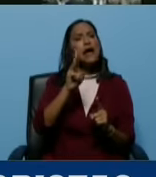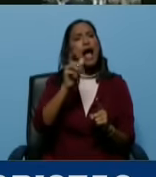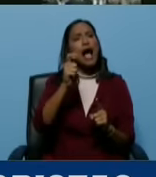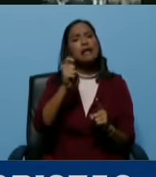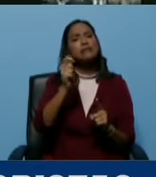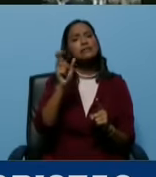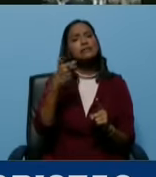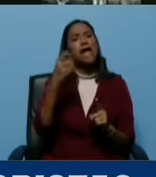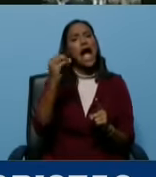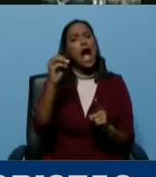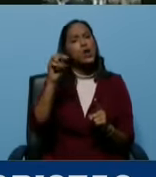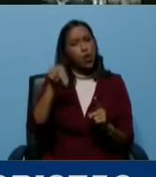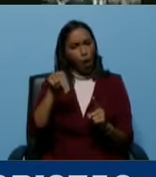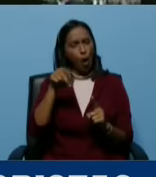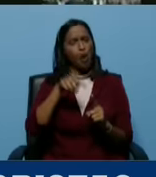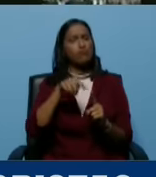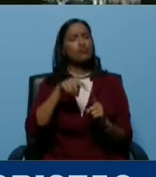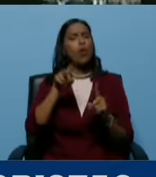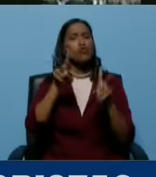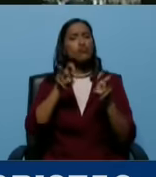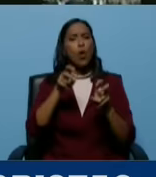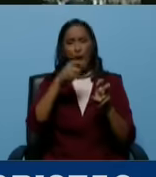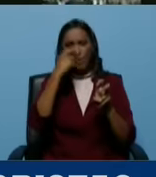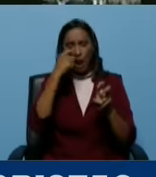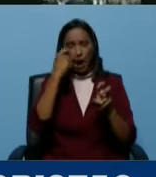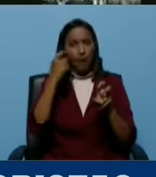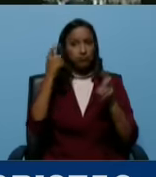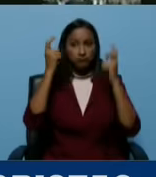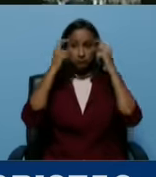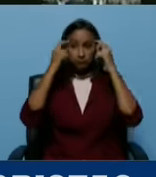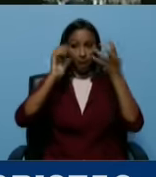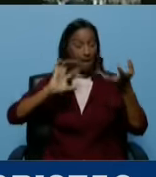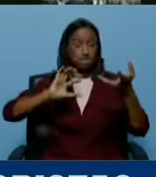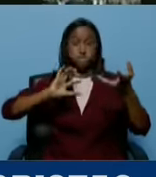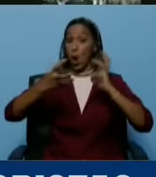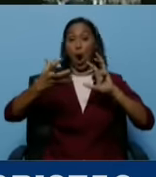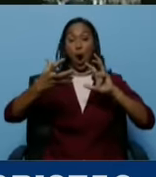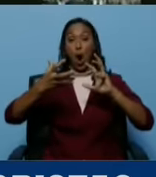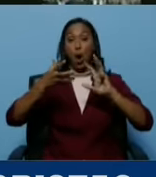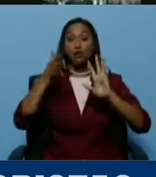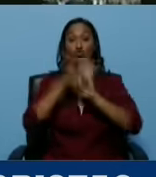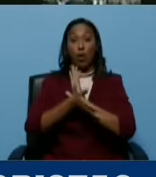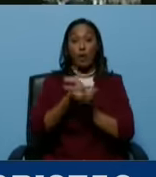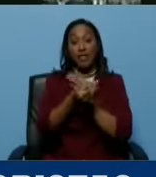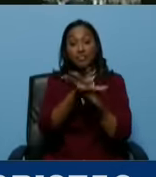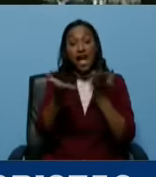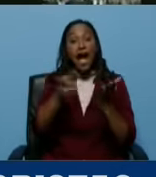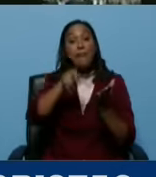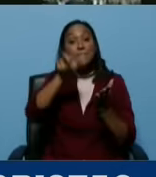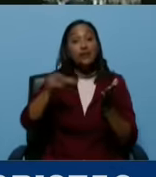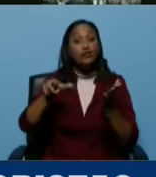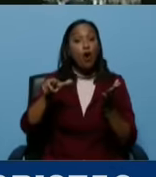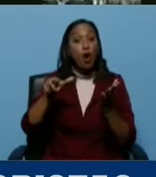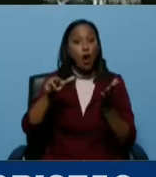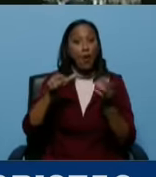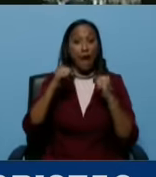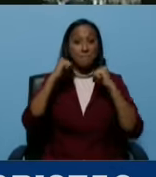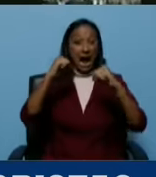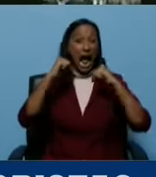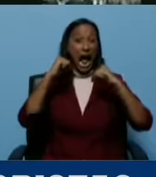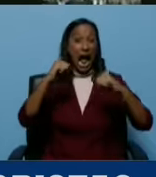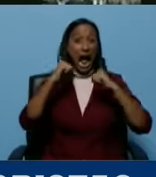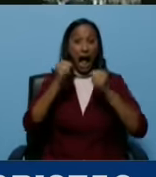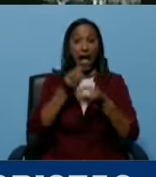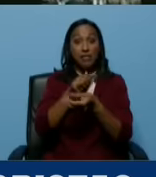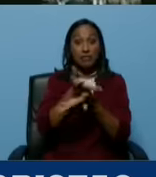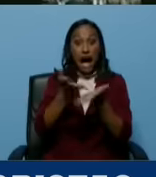para enloquecer obviamente las mentes de las personas que iban a protestar y que no les importara. En los videos